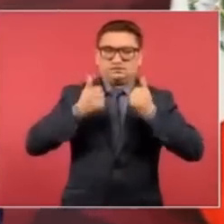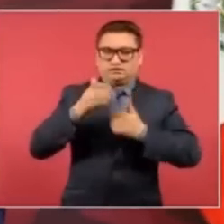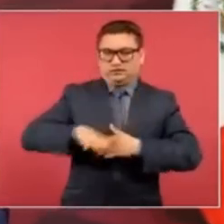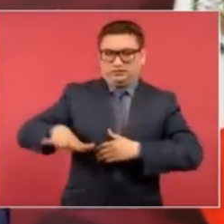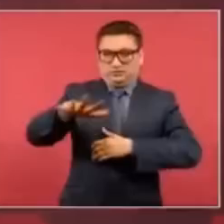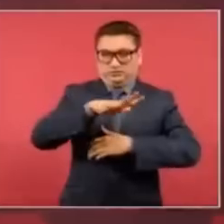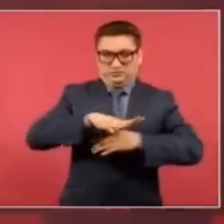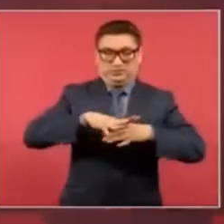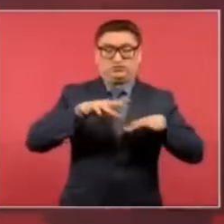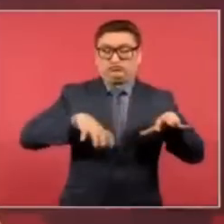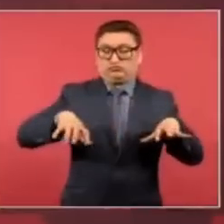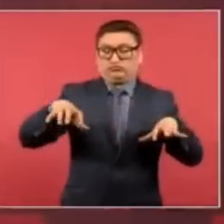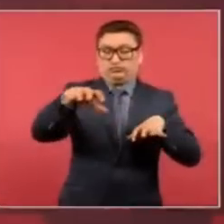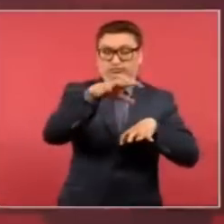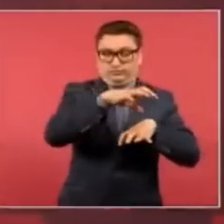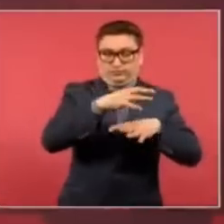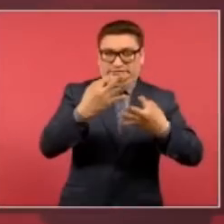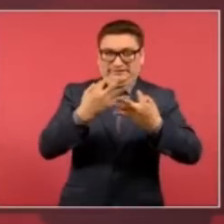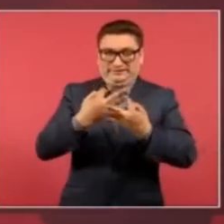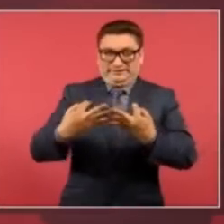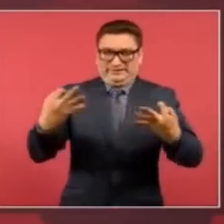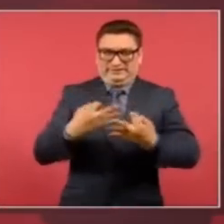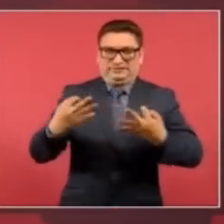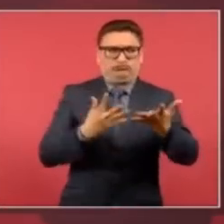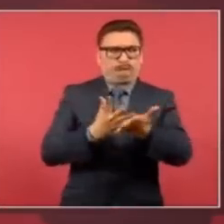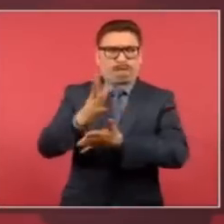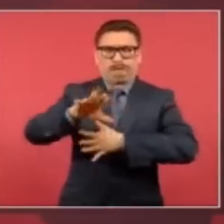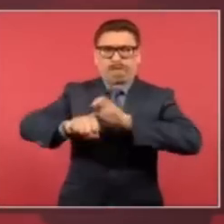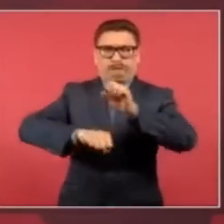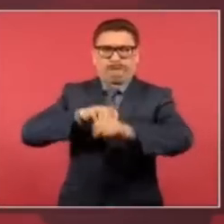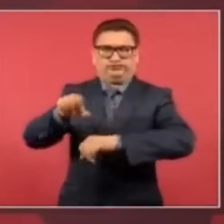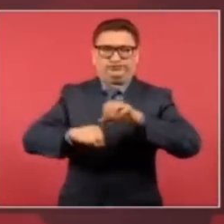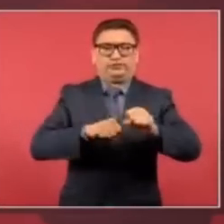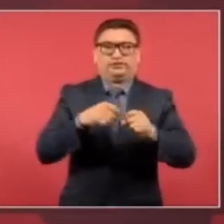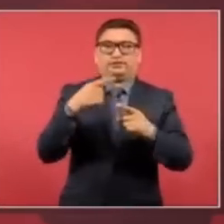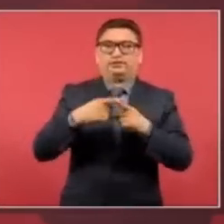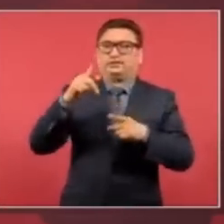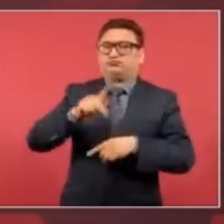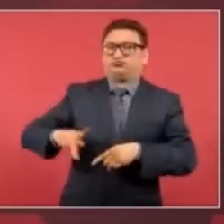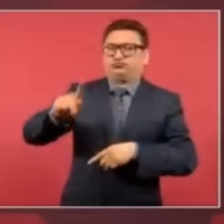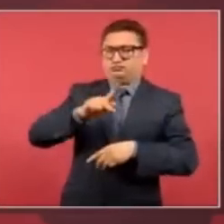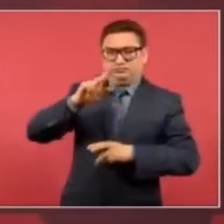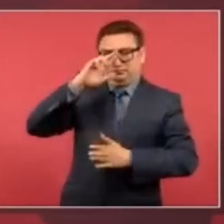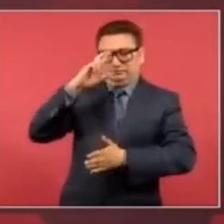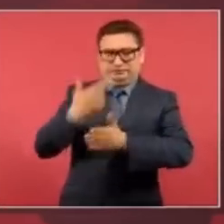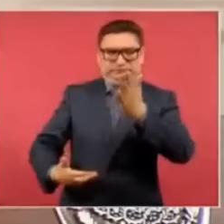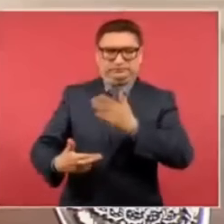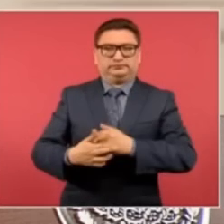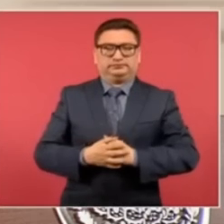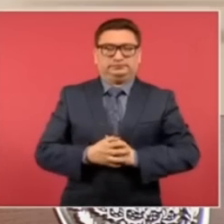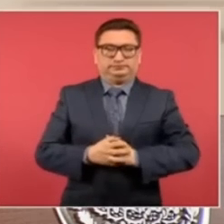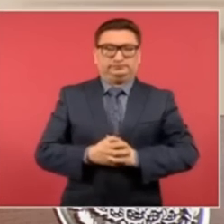invadían las tierras de los pueblos,